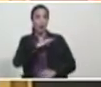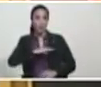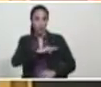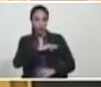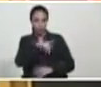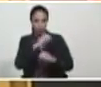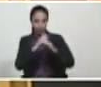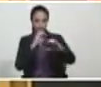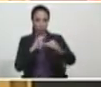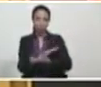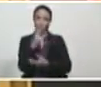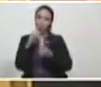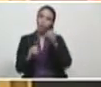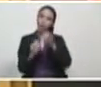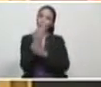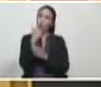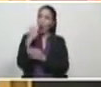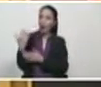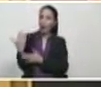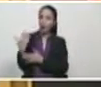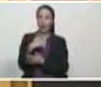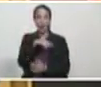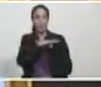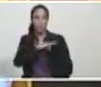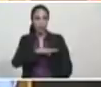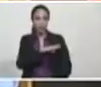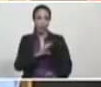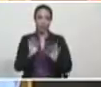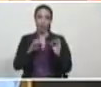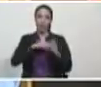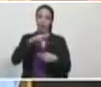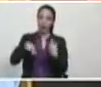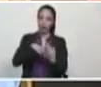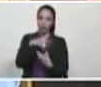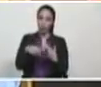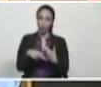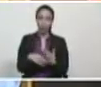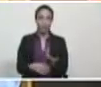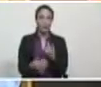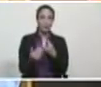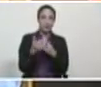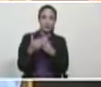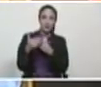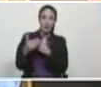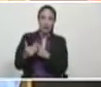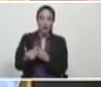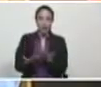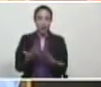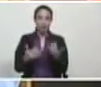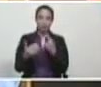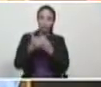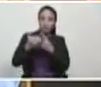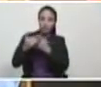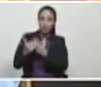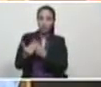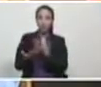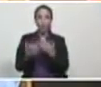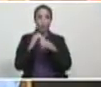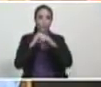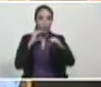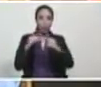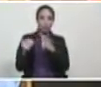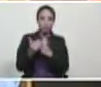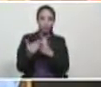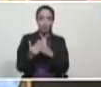yo lo lancé, fue una revolución. Después empezaron a atacar todo el sector transporte.